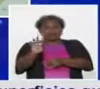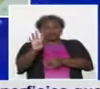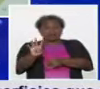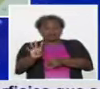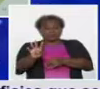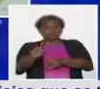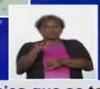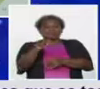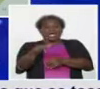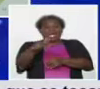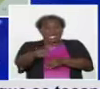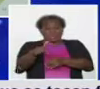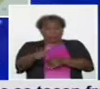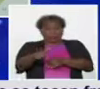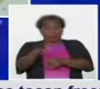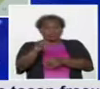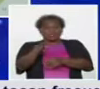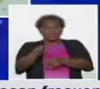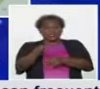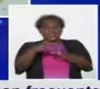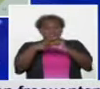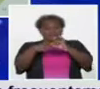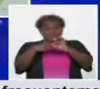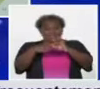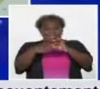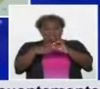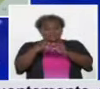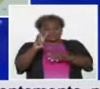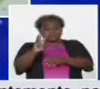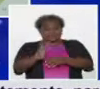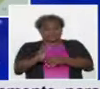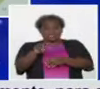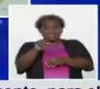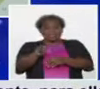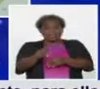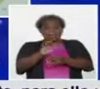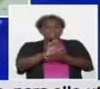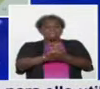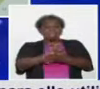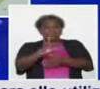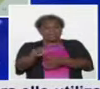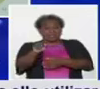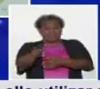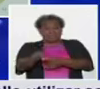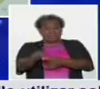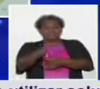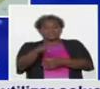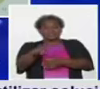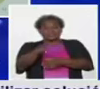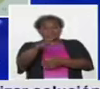3 cada uno, y Melena del Sur y Santa Cruz del Norte con 2 cada uno.